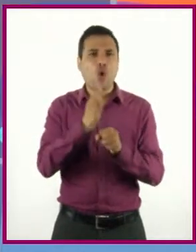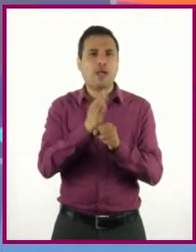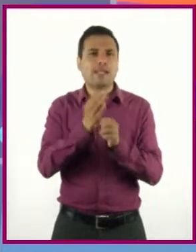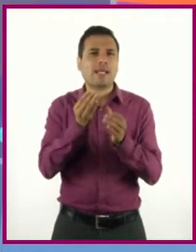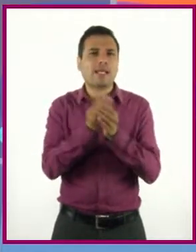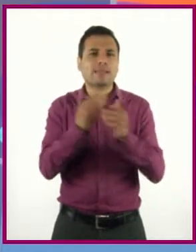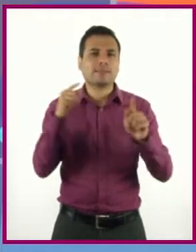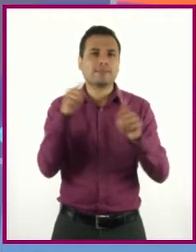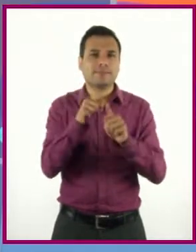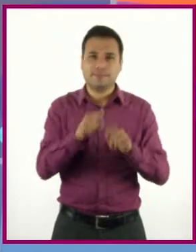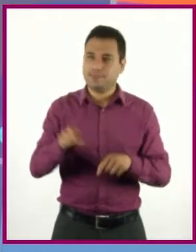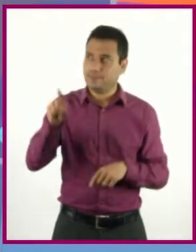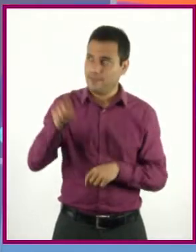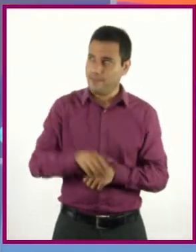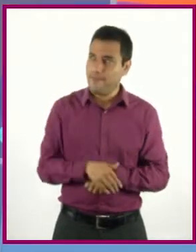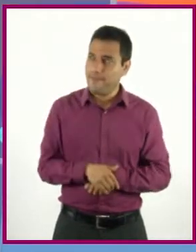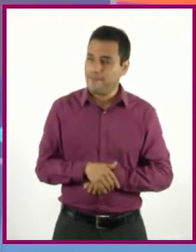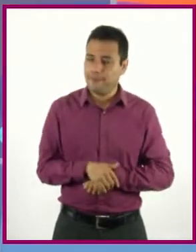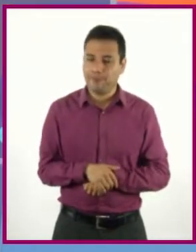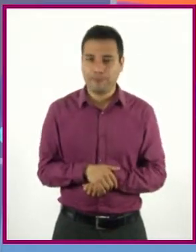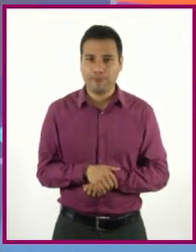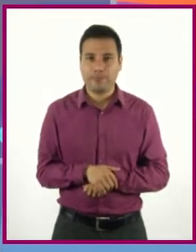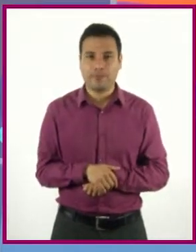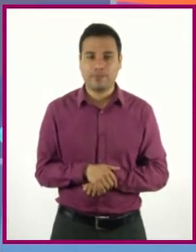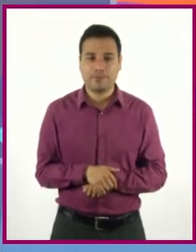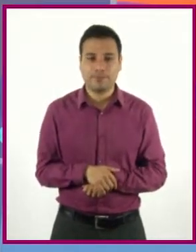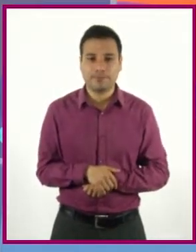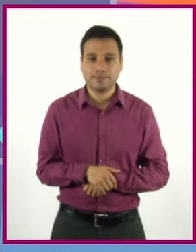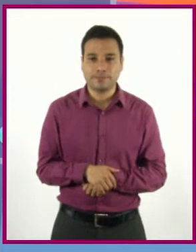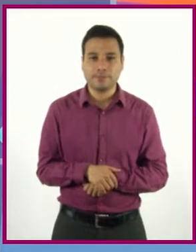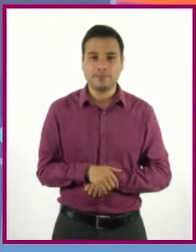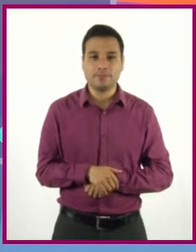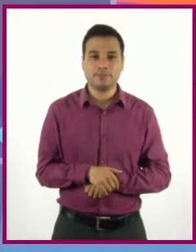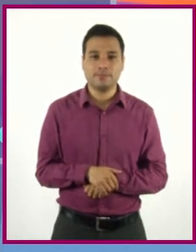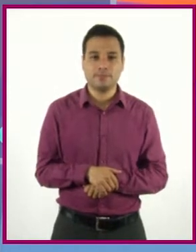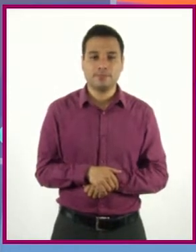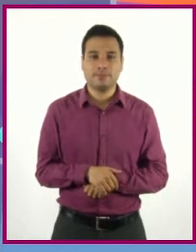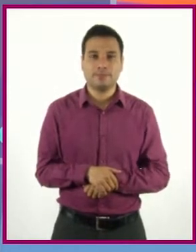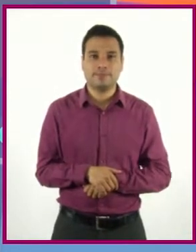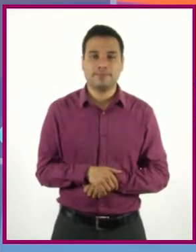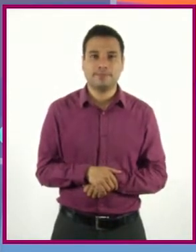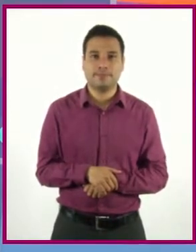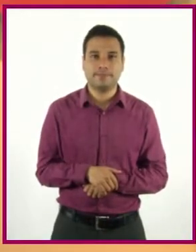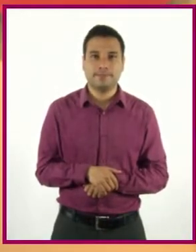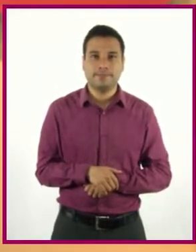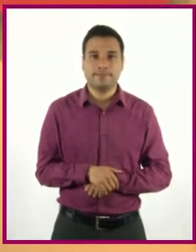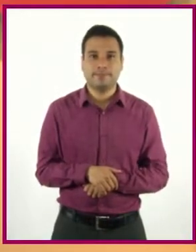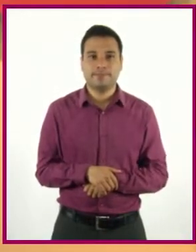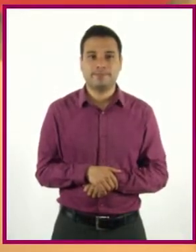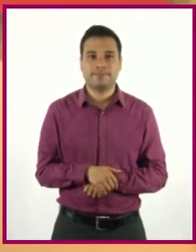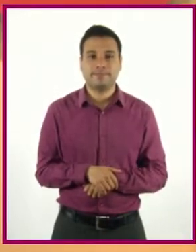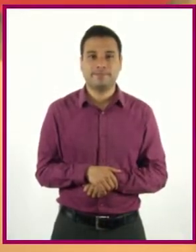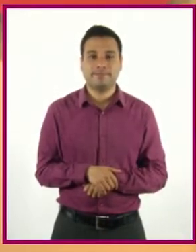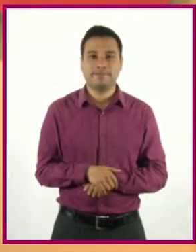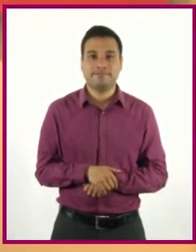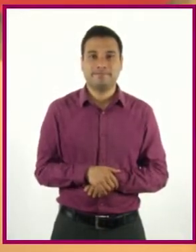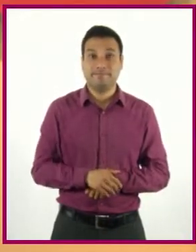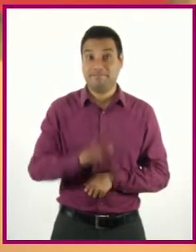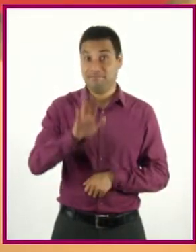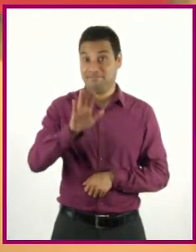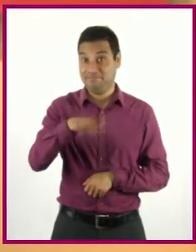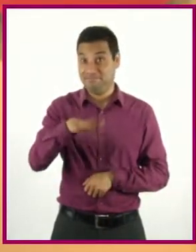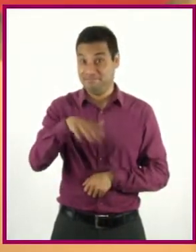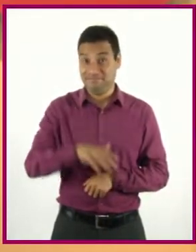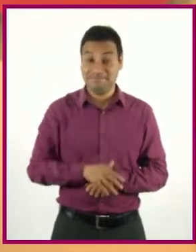las aportaciones al desarrollo de la ciencia en México del científico Marcos Moshinsky. Estudiantes de segundo grado